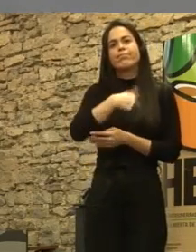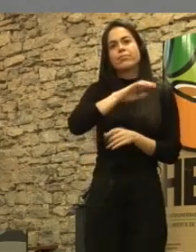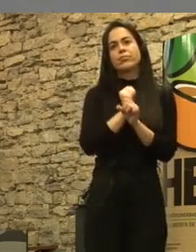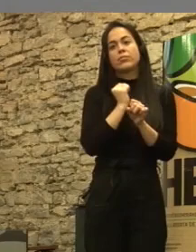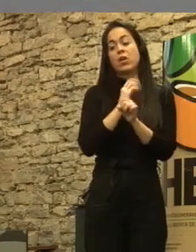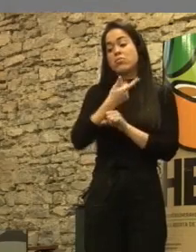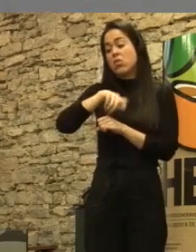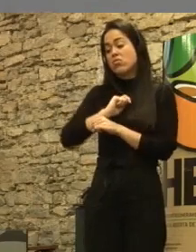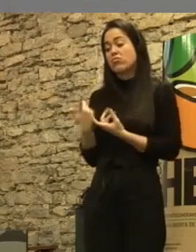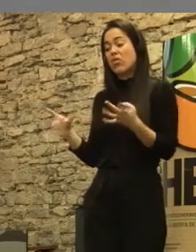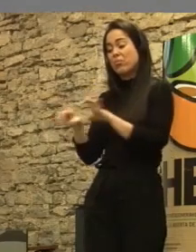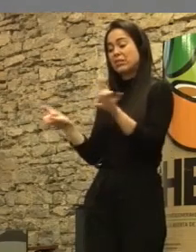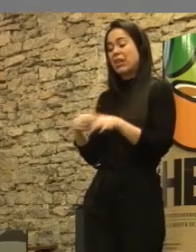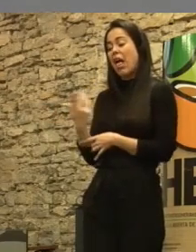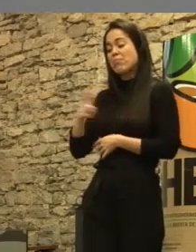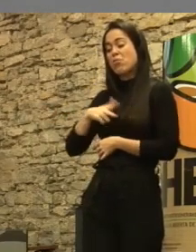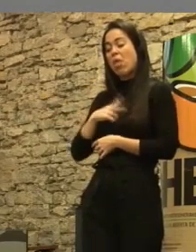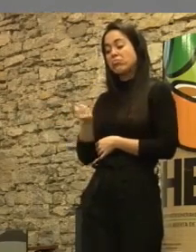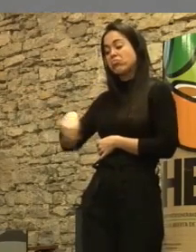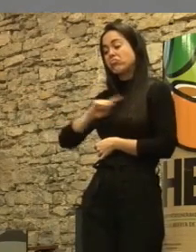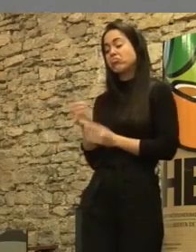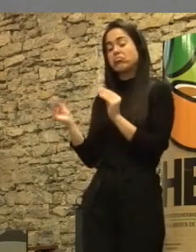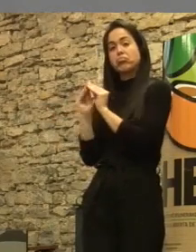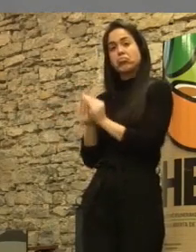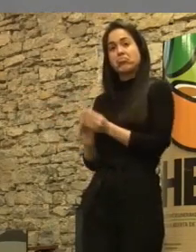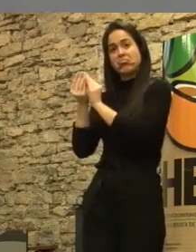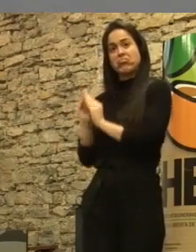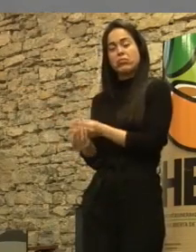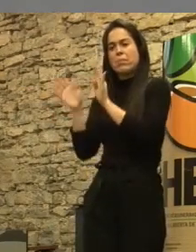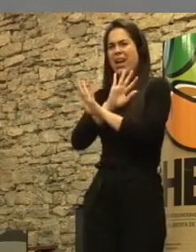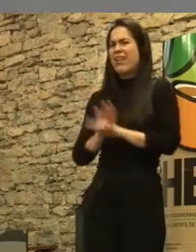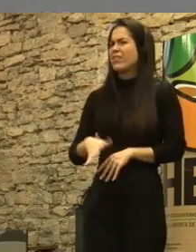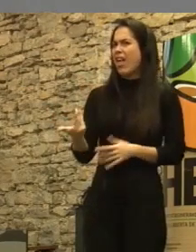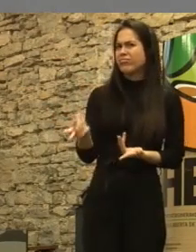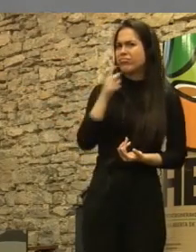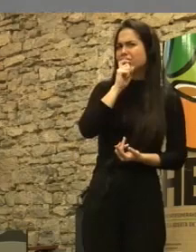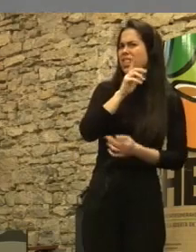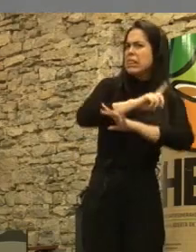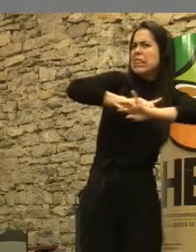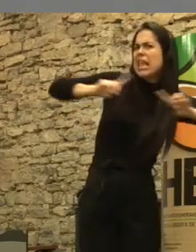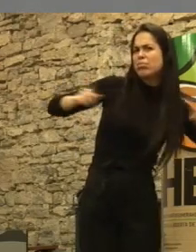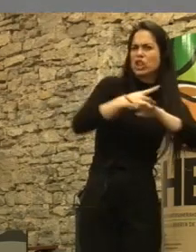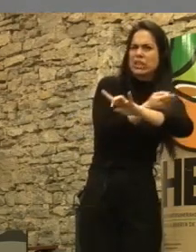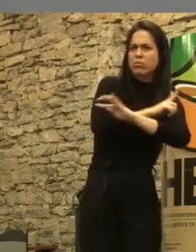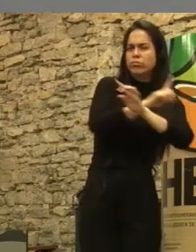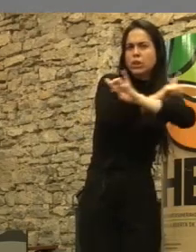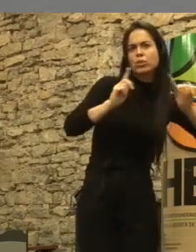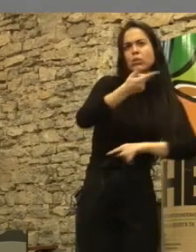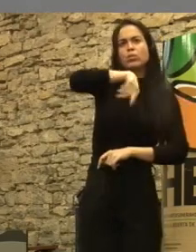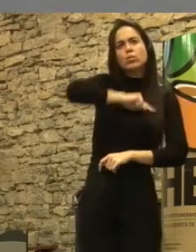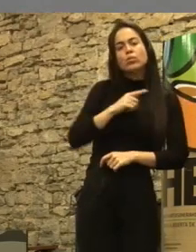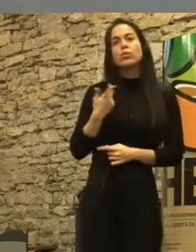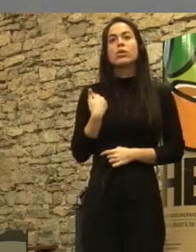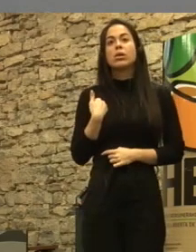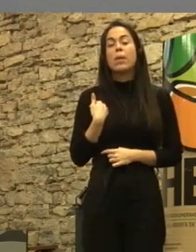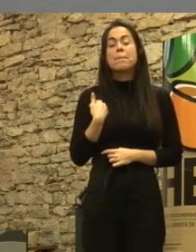bufete de abogados, hace falta unos conocimientos técnicos, pero tampoco es tan complicado. O sea, el usar la justicia a veces, que es una cosa que, bueno, podemos tener cierta referencia que muchas